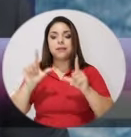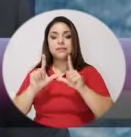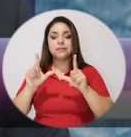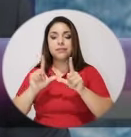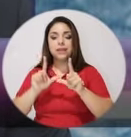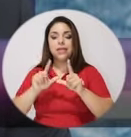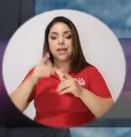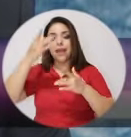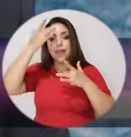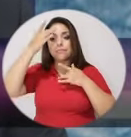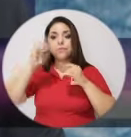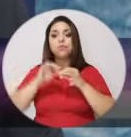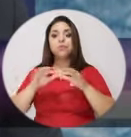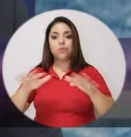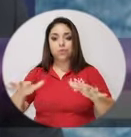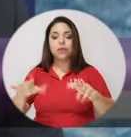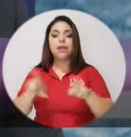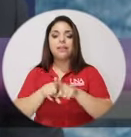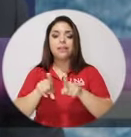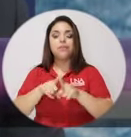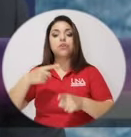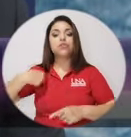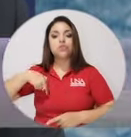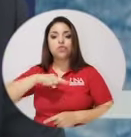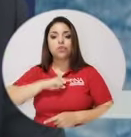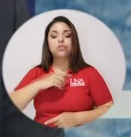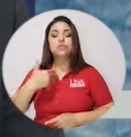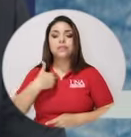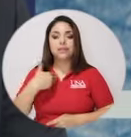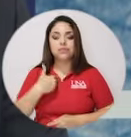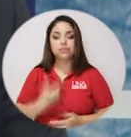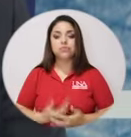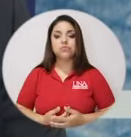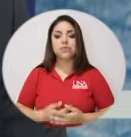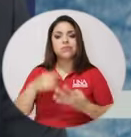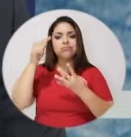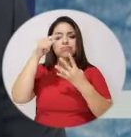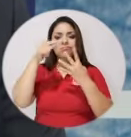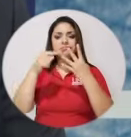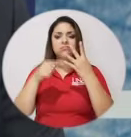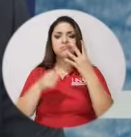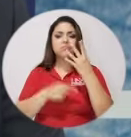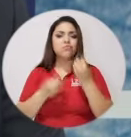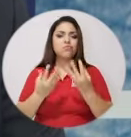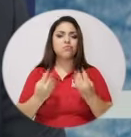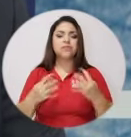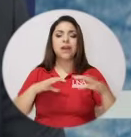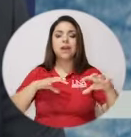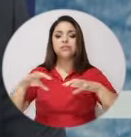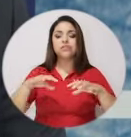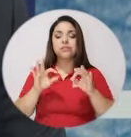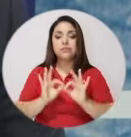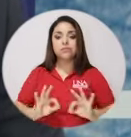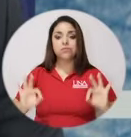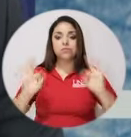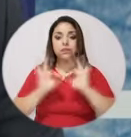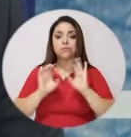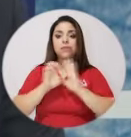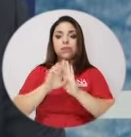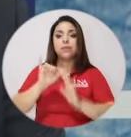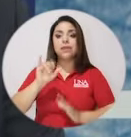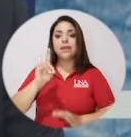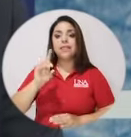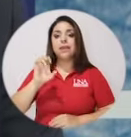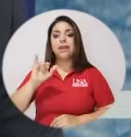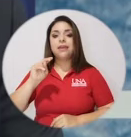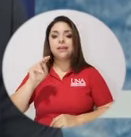maestría en epidemiología, por ejemplo, que también nosotros tenemos. Y así un sinnúmero importante de acciones. Por ejemplo, en el